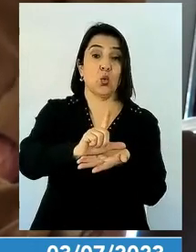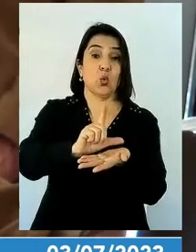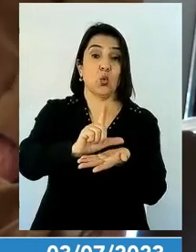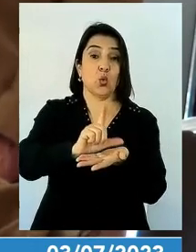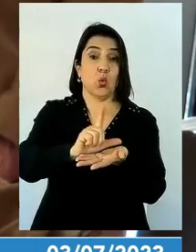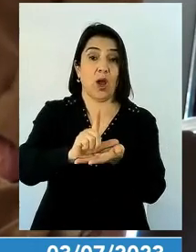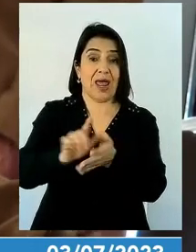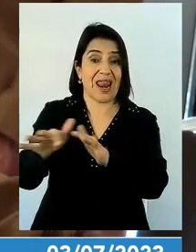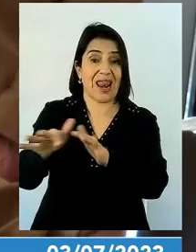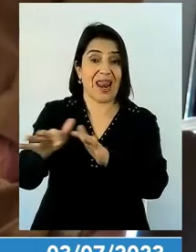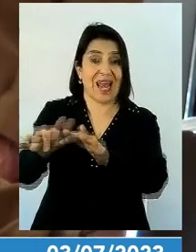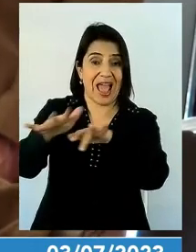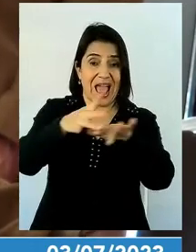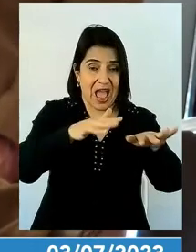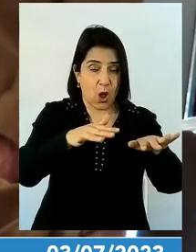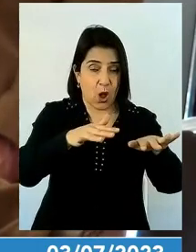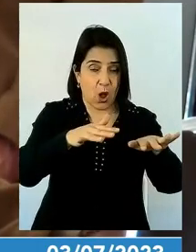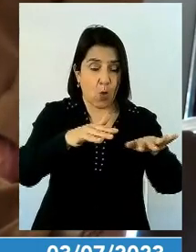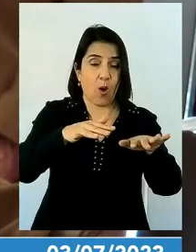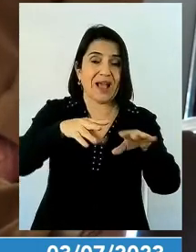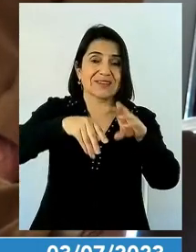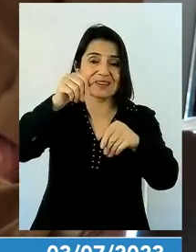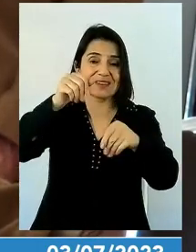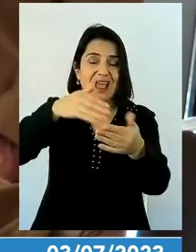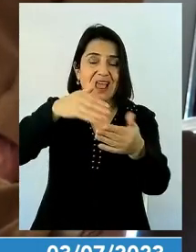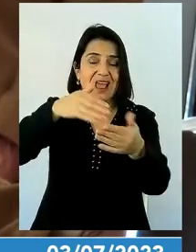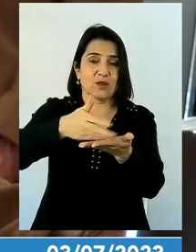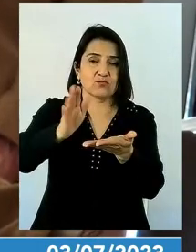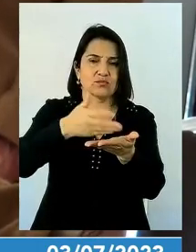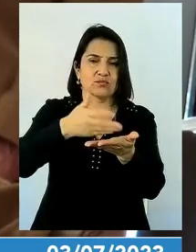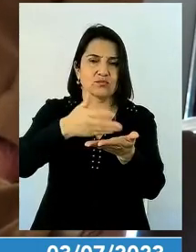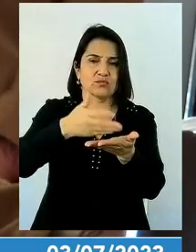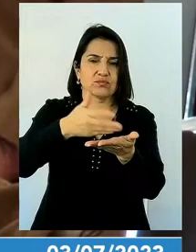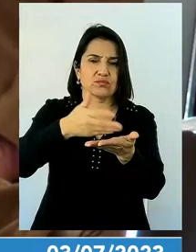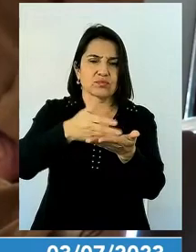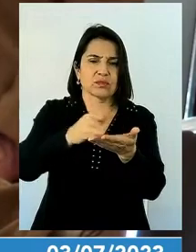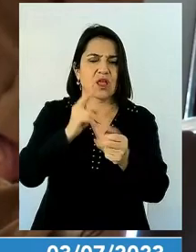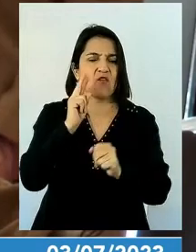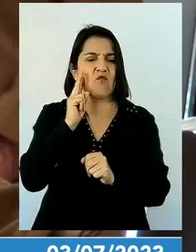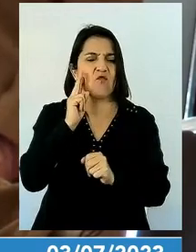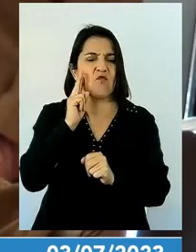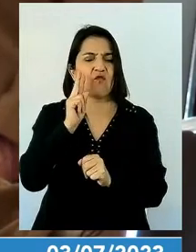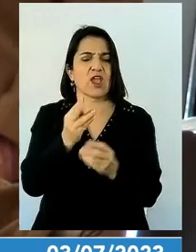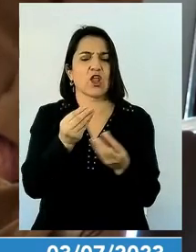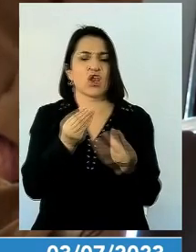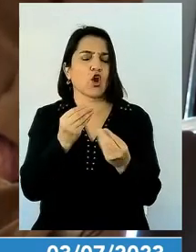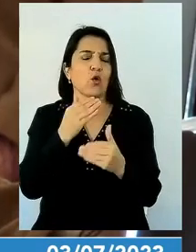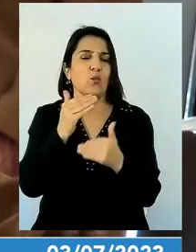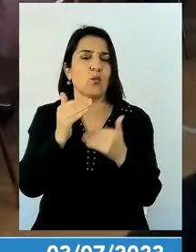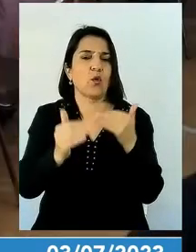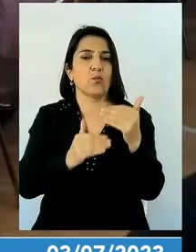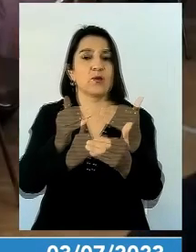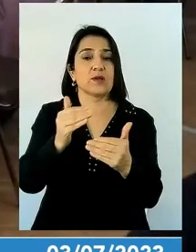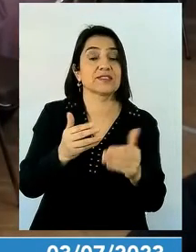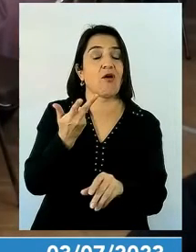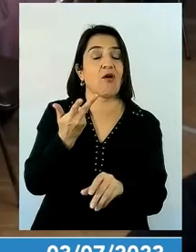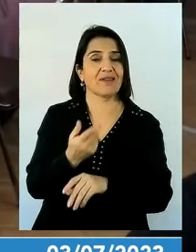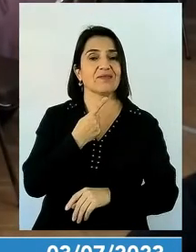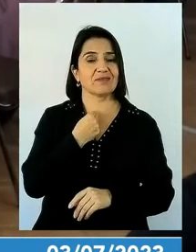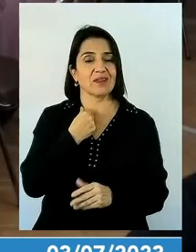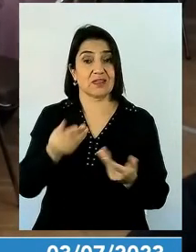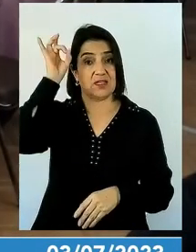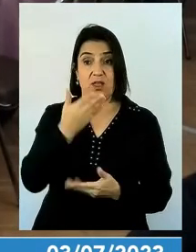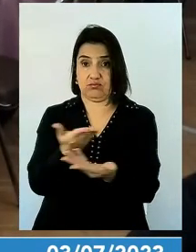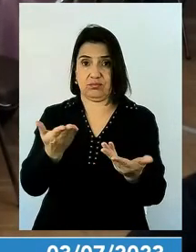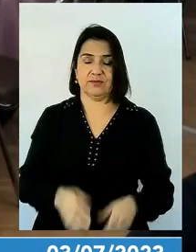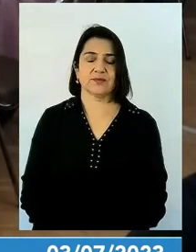hay algo que me parece muy interesante hacer saber, que el tema de la